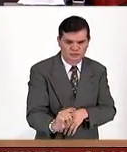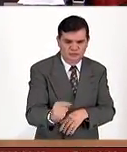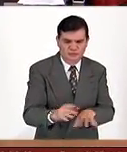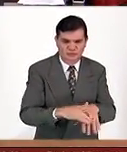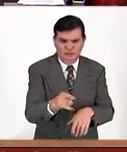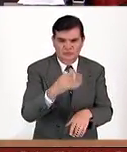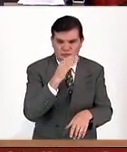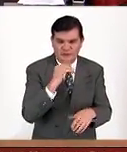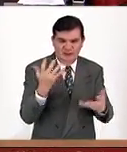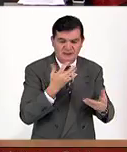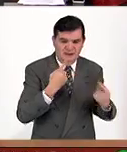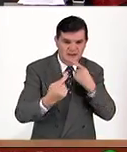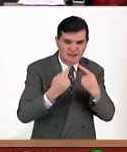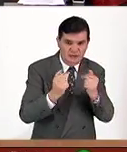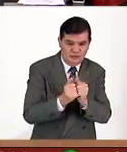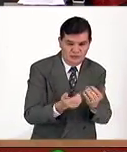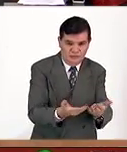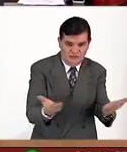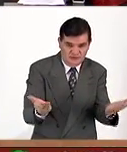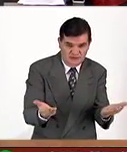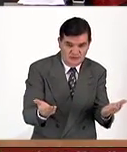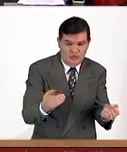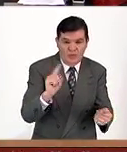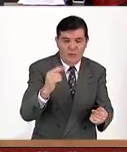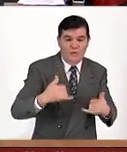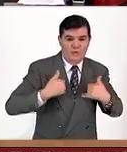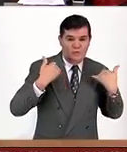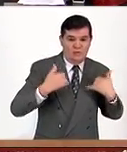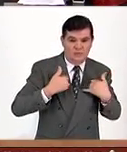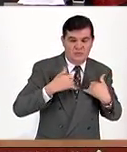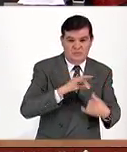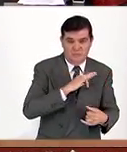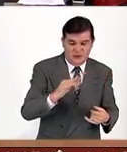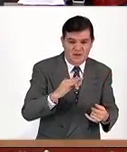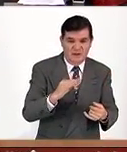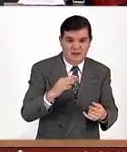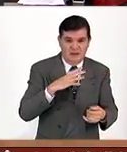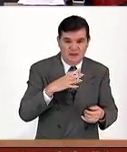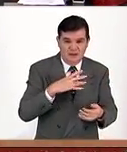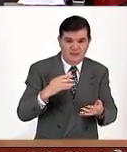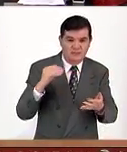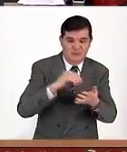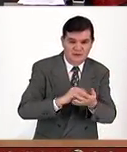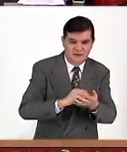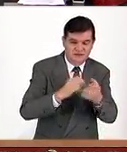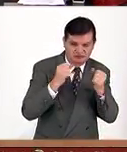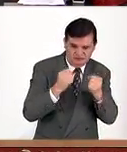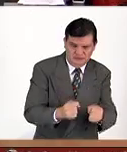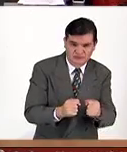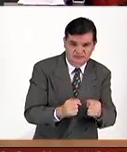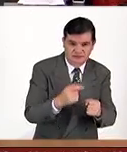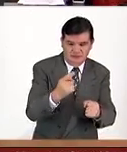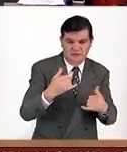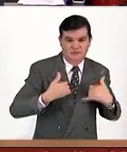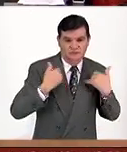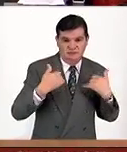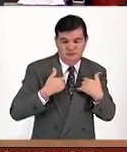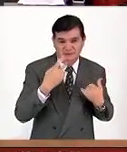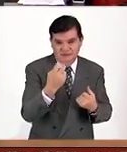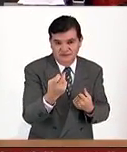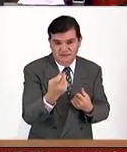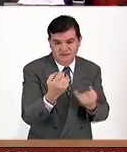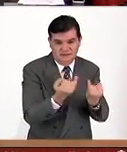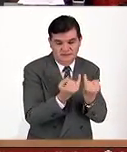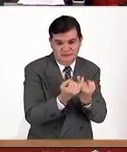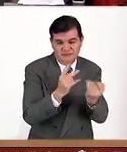no va a poder tener un diálogo contigo? ¿O el adolescente puede cuestionar totalmente? Es adolescente. Y Esa es